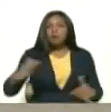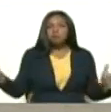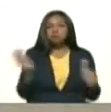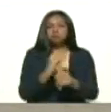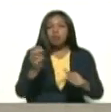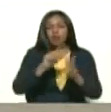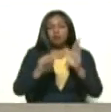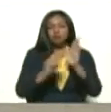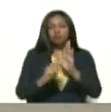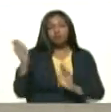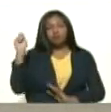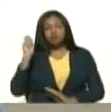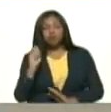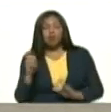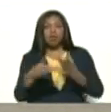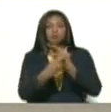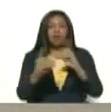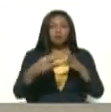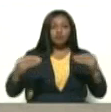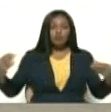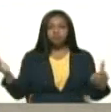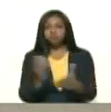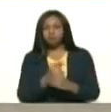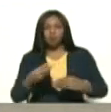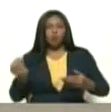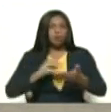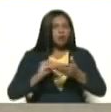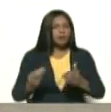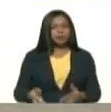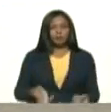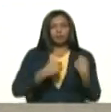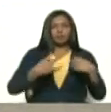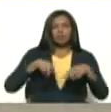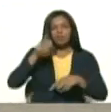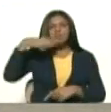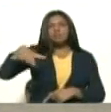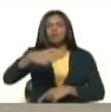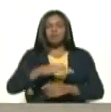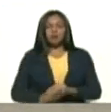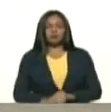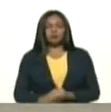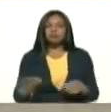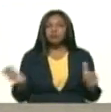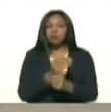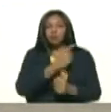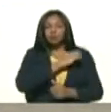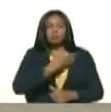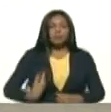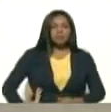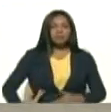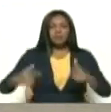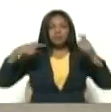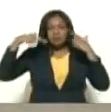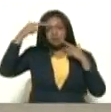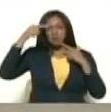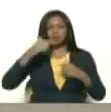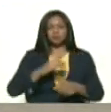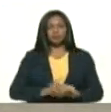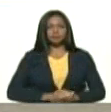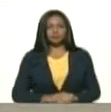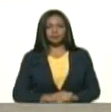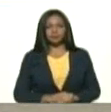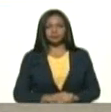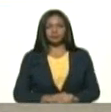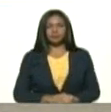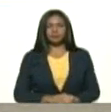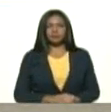la Constitución, la democracia, rescatando a nuestro comandante presidente Hugo Rafael Chávez